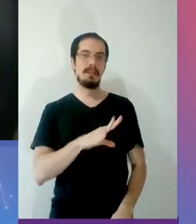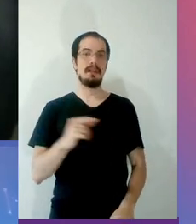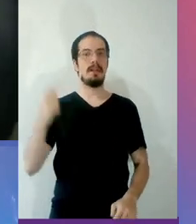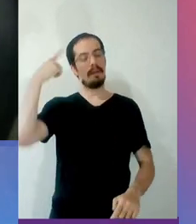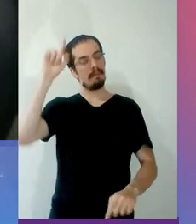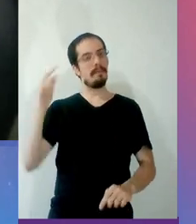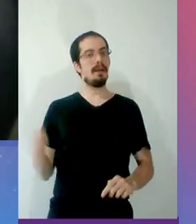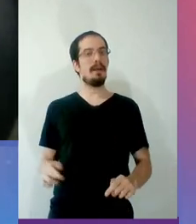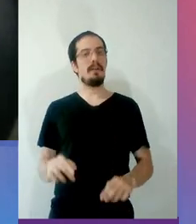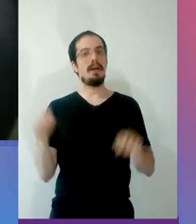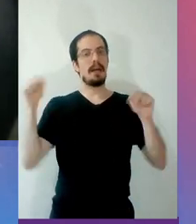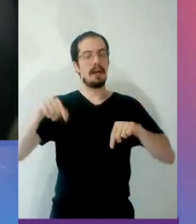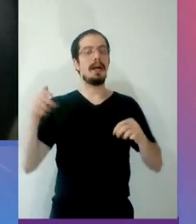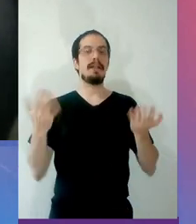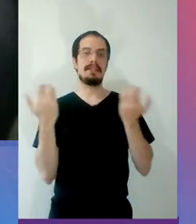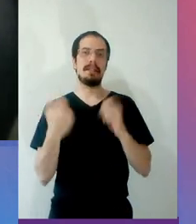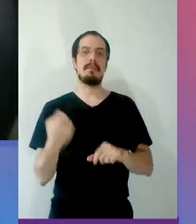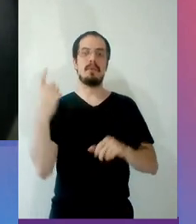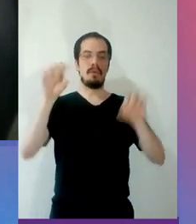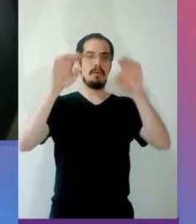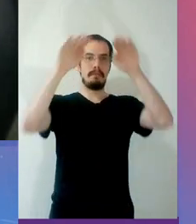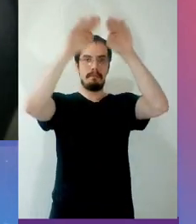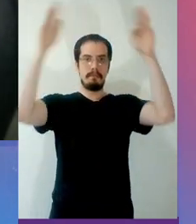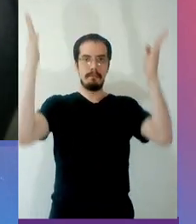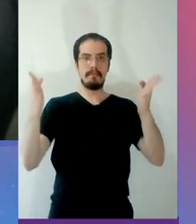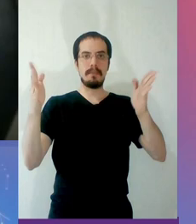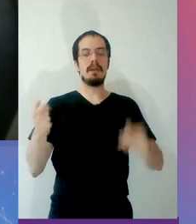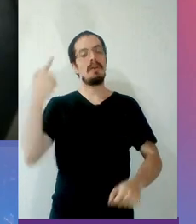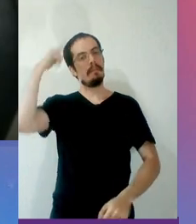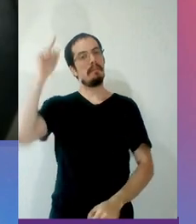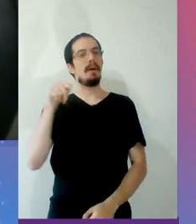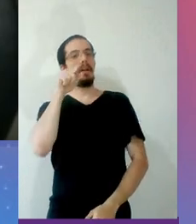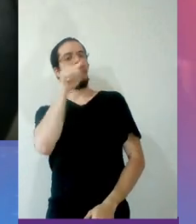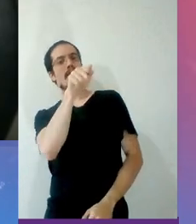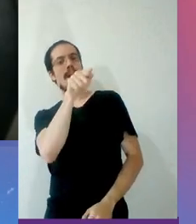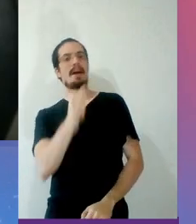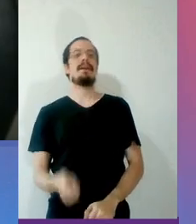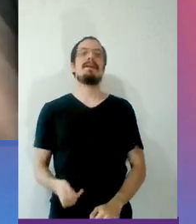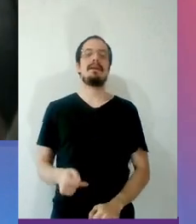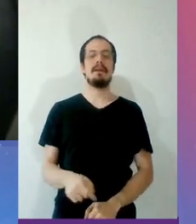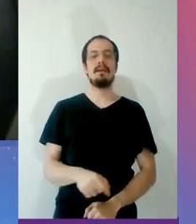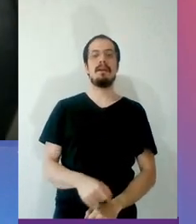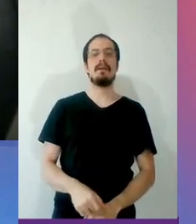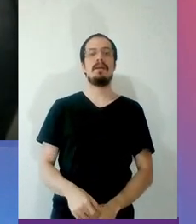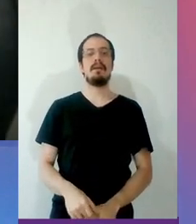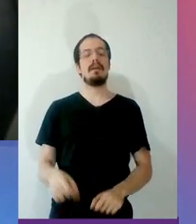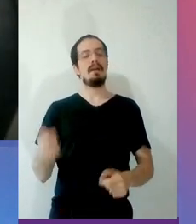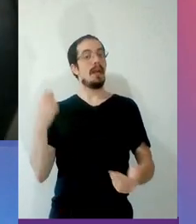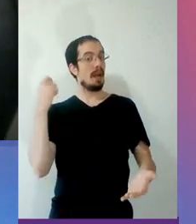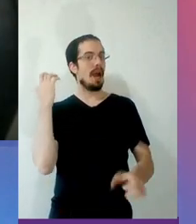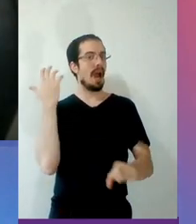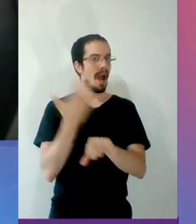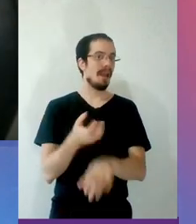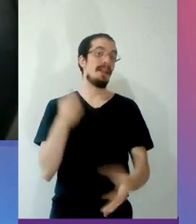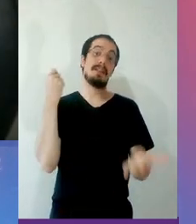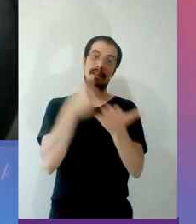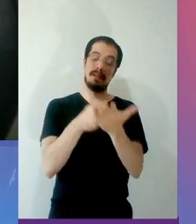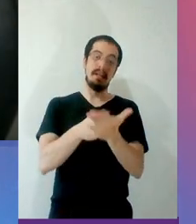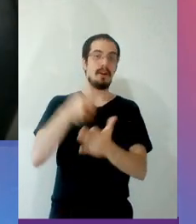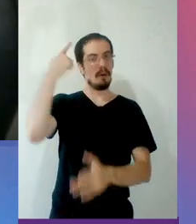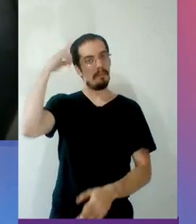necesarios para poder tener el presupuesto enmarcado en procesos